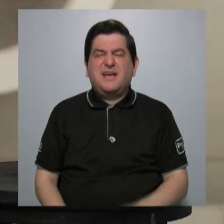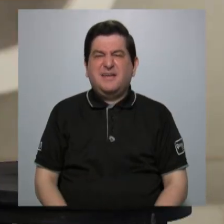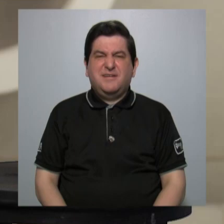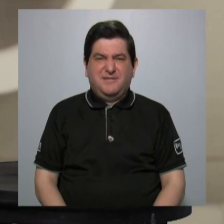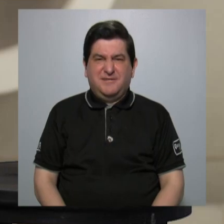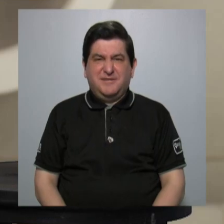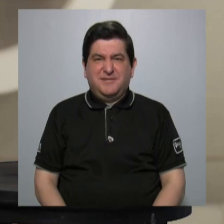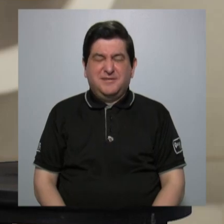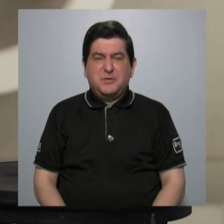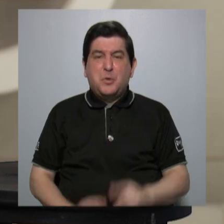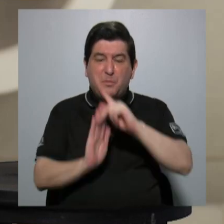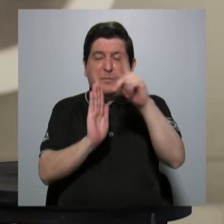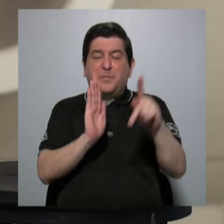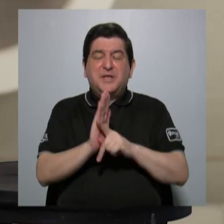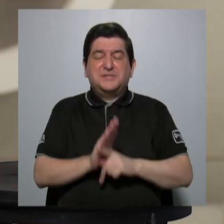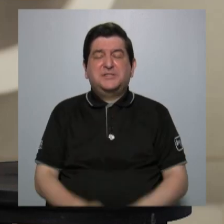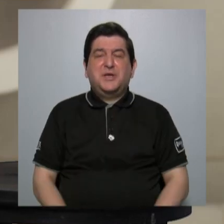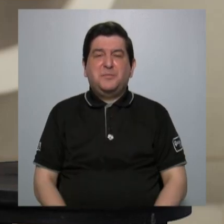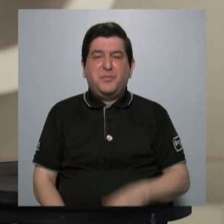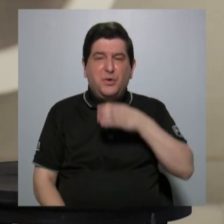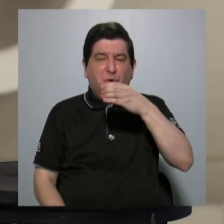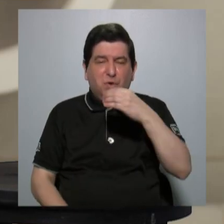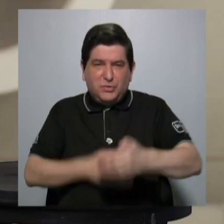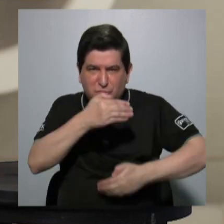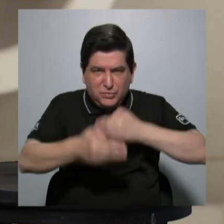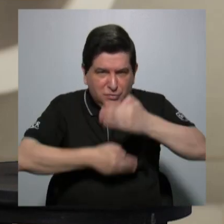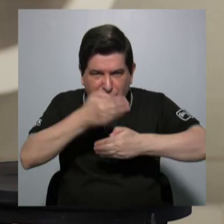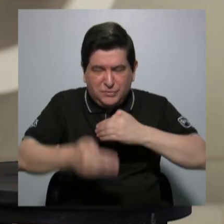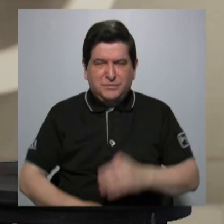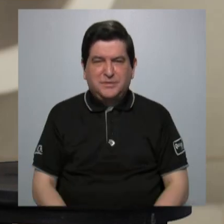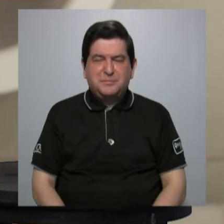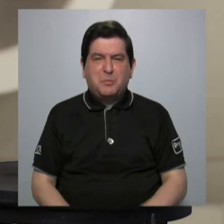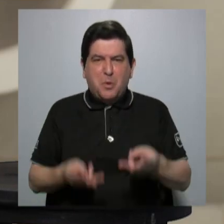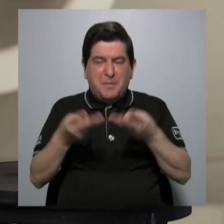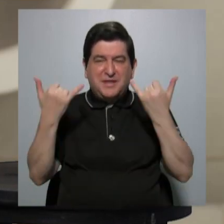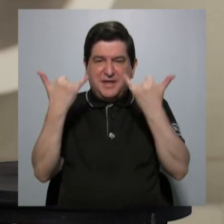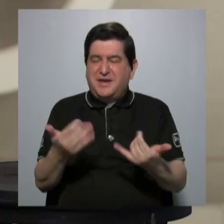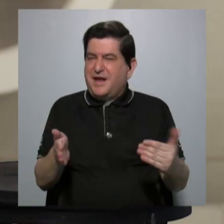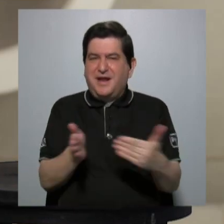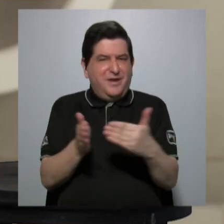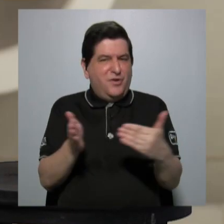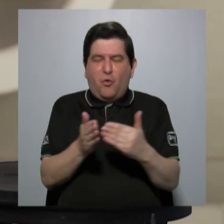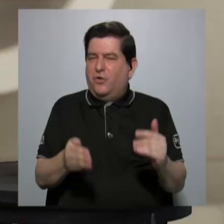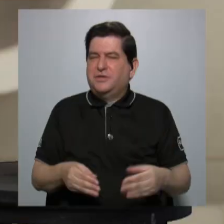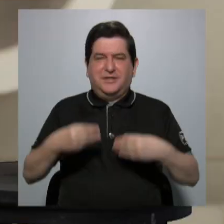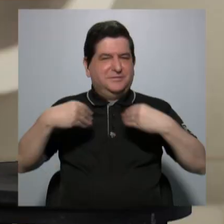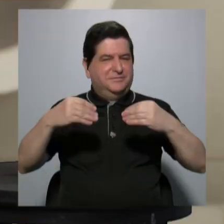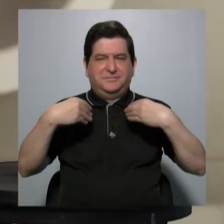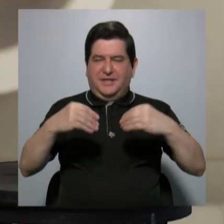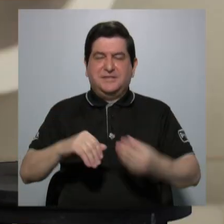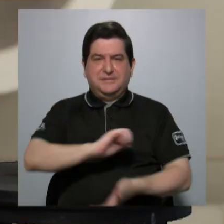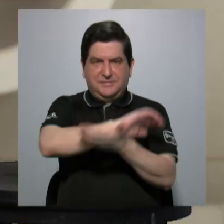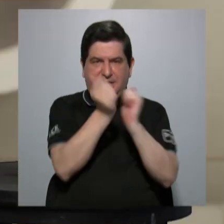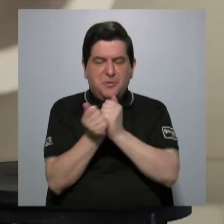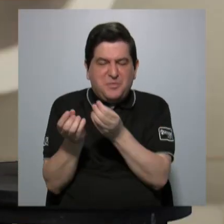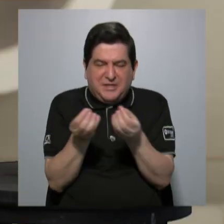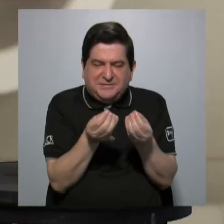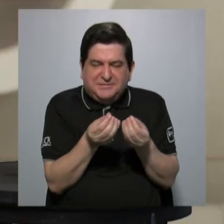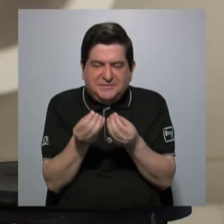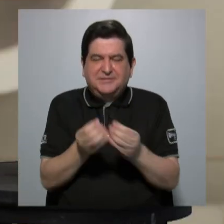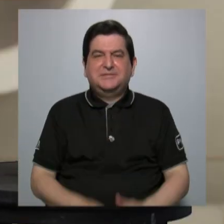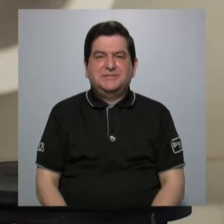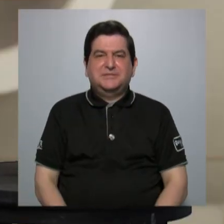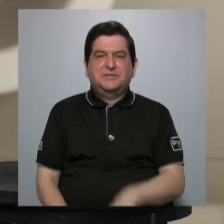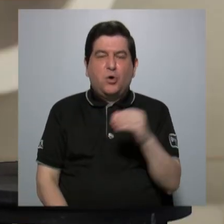que está haciendo? Por principios termodinámicos, estamos quemando un material que ya no vuelve a ser plástico. Se convierte en una